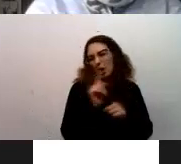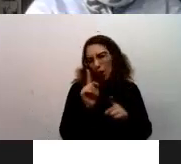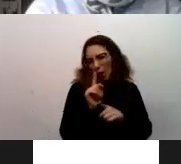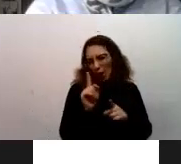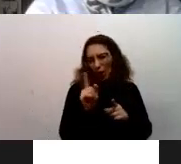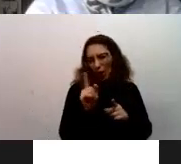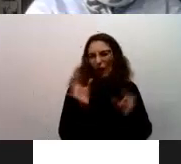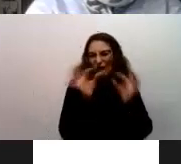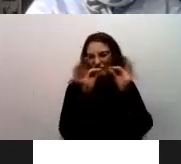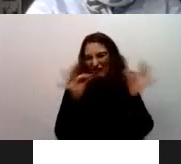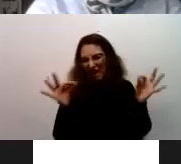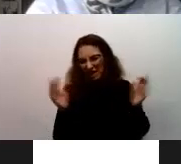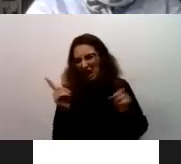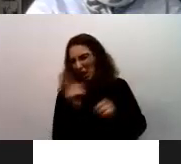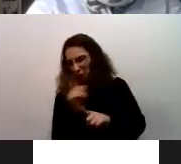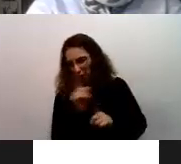frases,